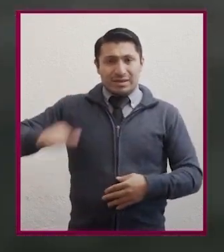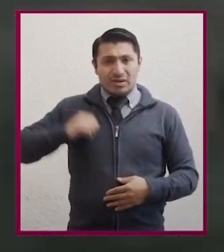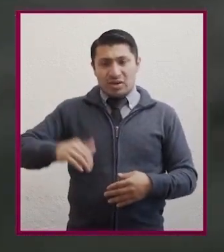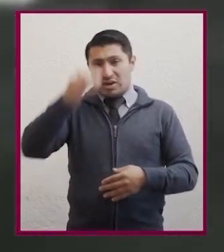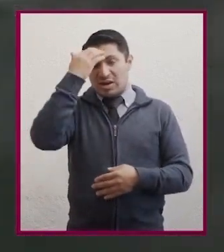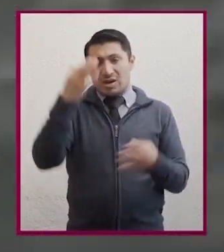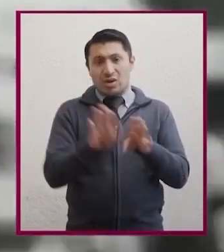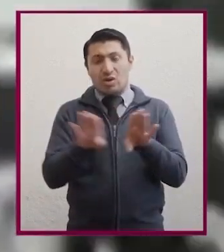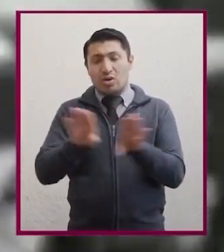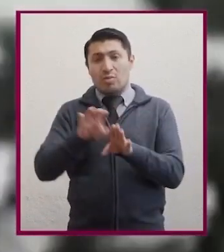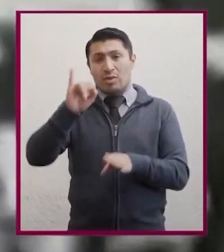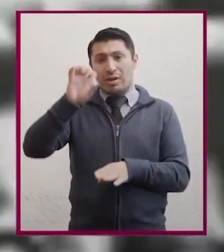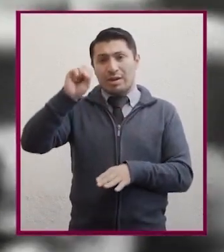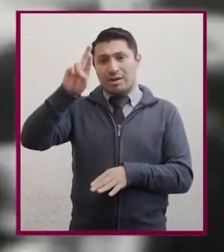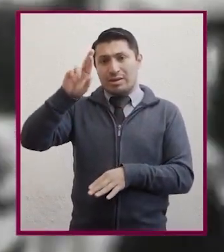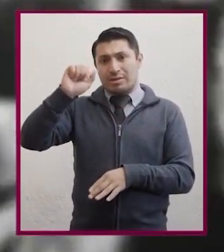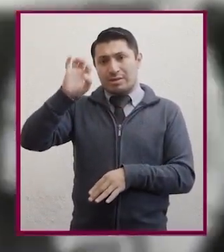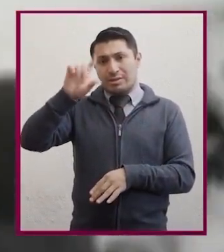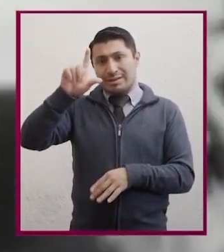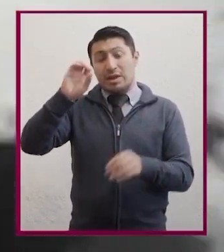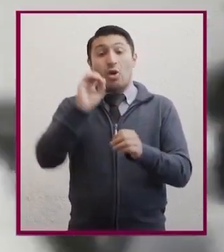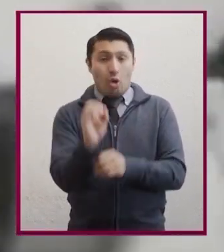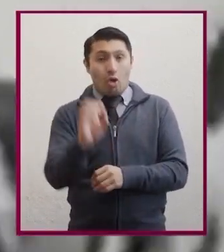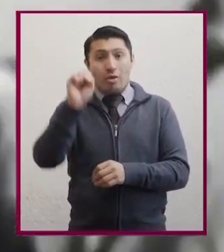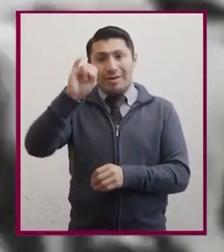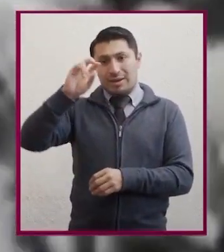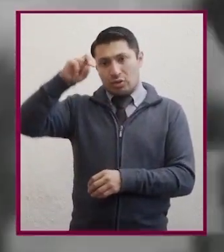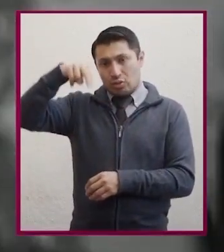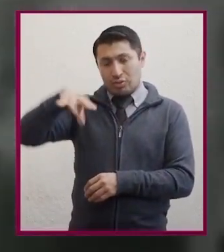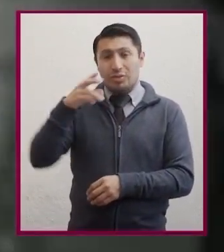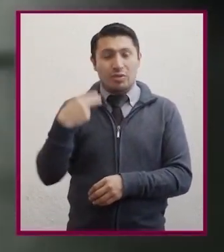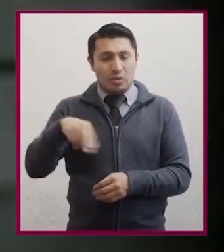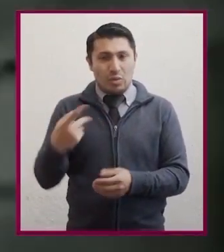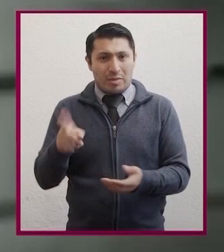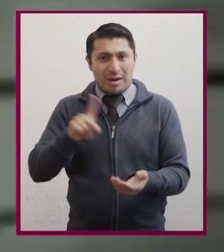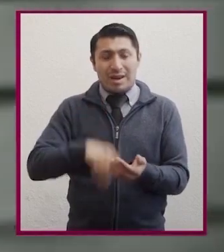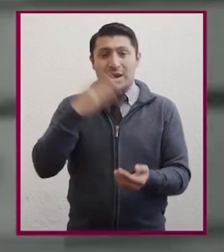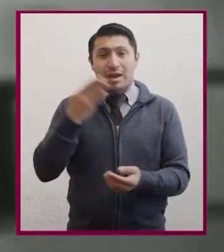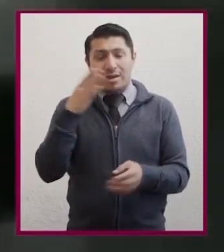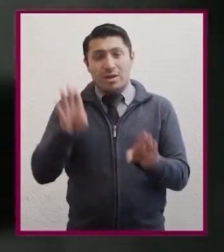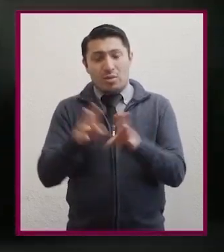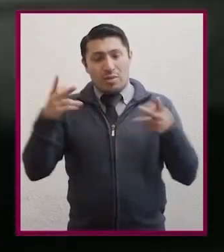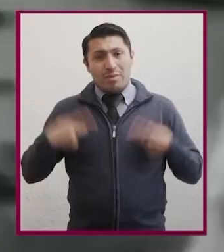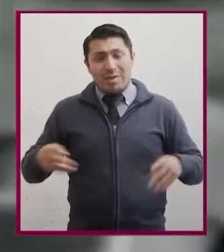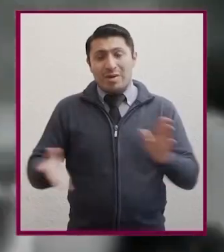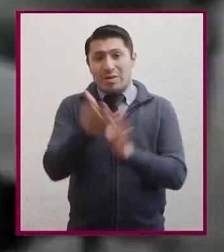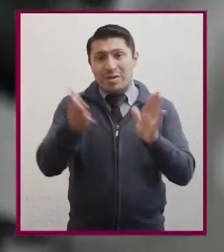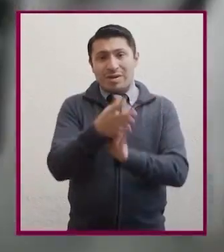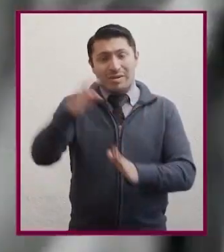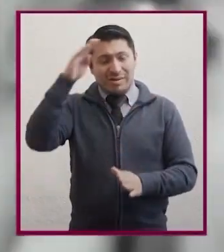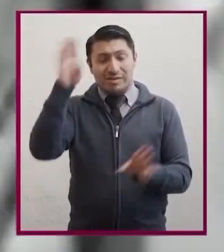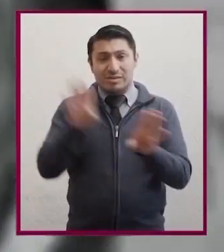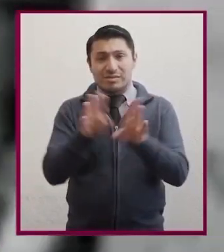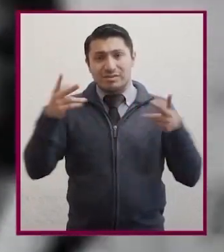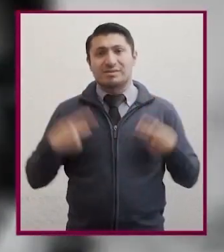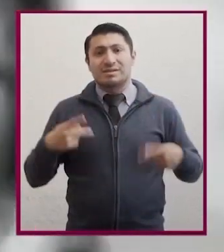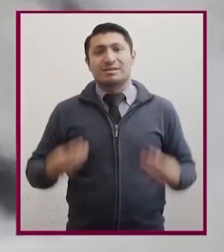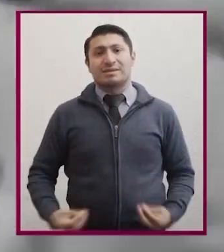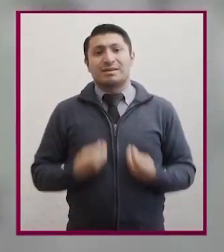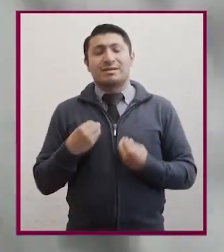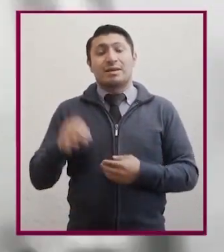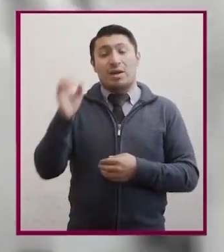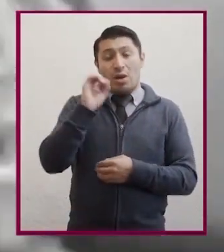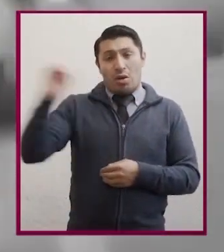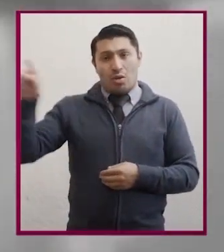como la Tierra de Israel o de Sion, el nombre que aparece en la Biblia. Los fundadores sionistas pensaron que los habitantes del Medio